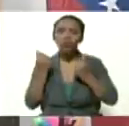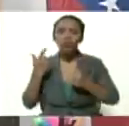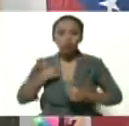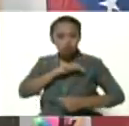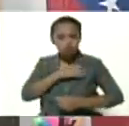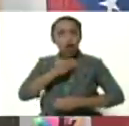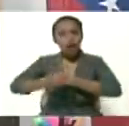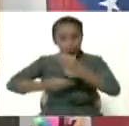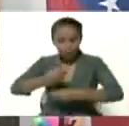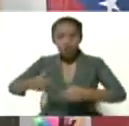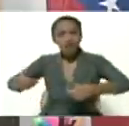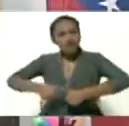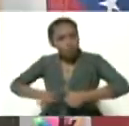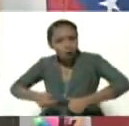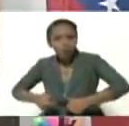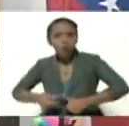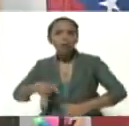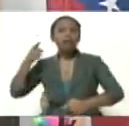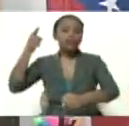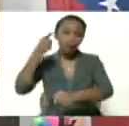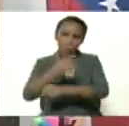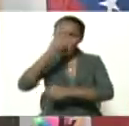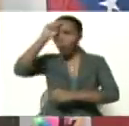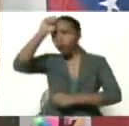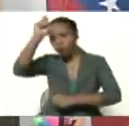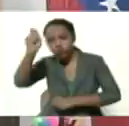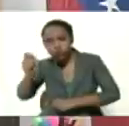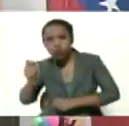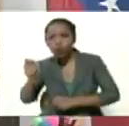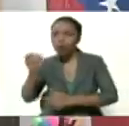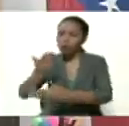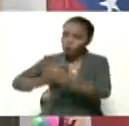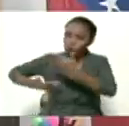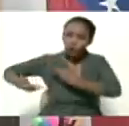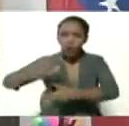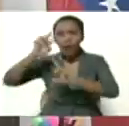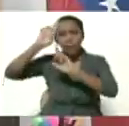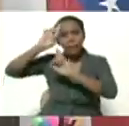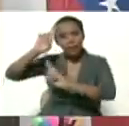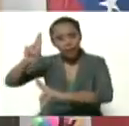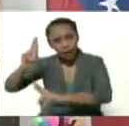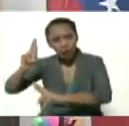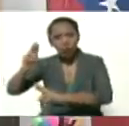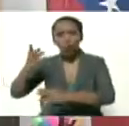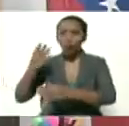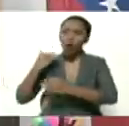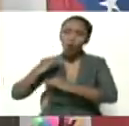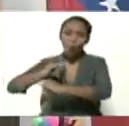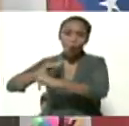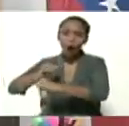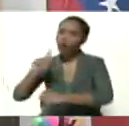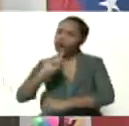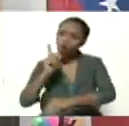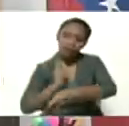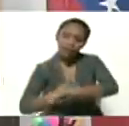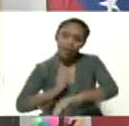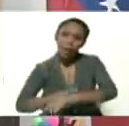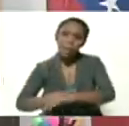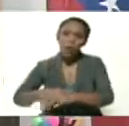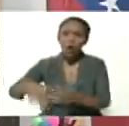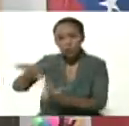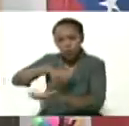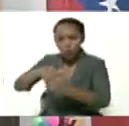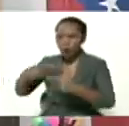esfuerzo y debemos reconocernos mutuamente, respetarnos mutuamente. No es tiempo de peleas entre oposición y